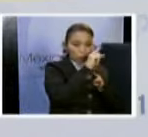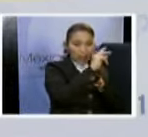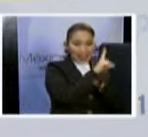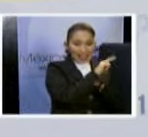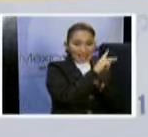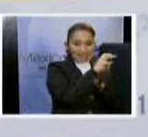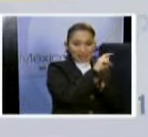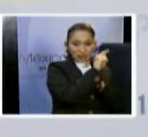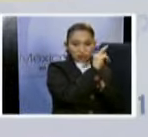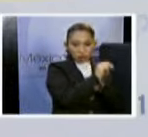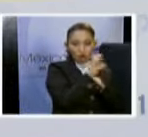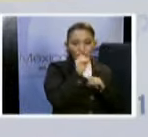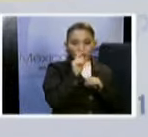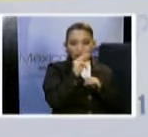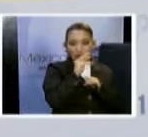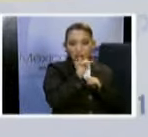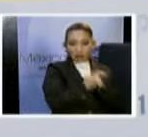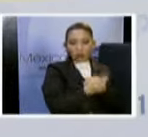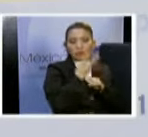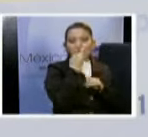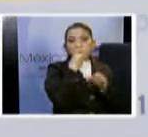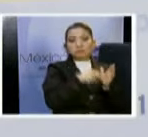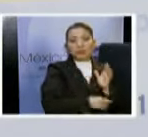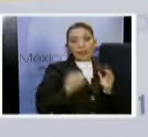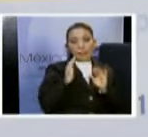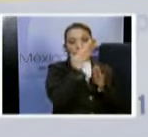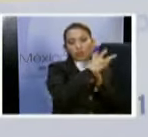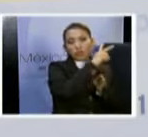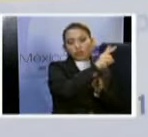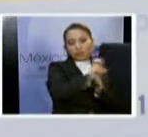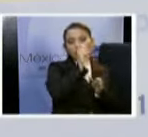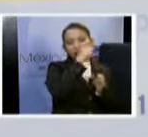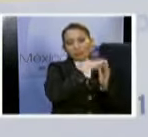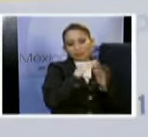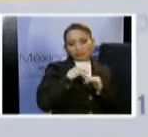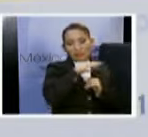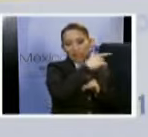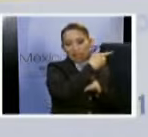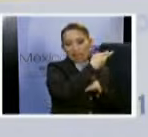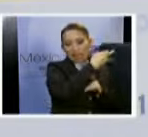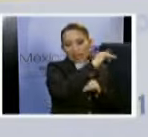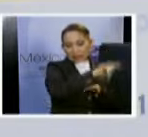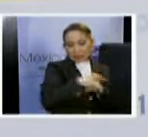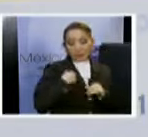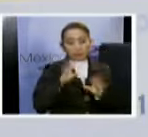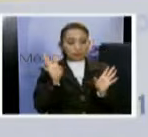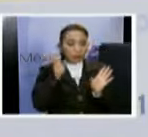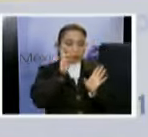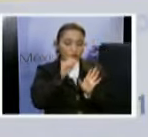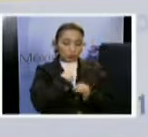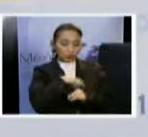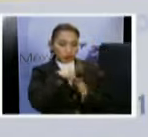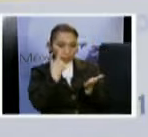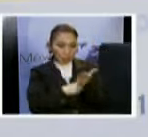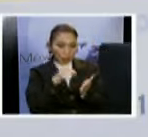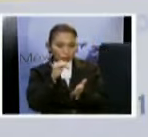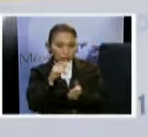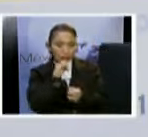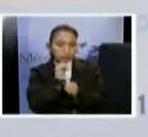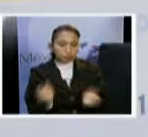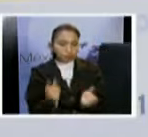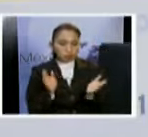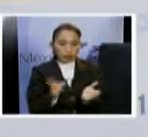Leamington, en Ontario, 3,000 connacionales en 200 granjas. Las representaciones consulares promovemos los derechos